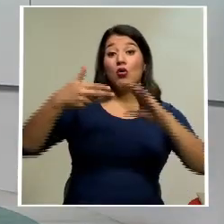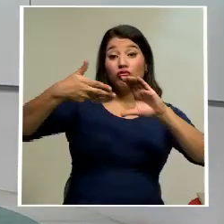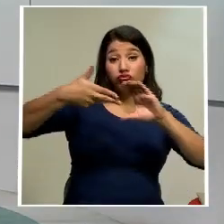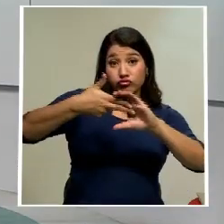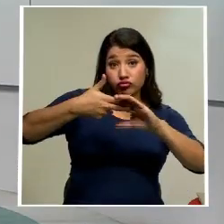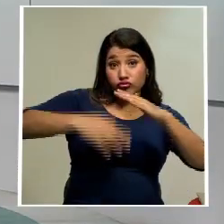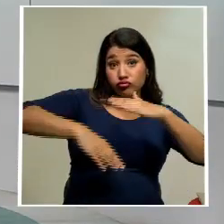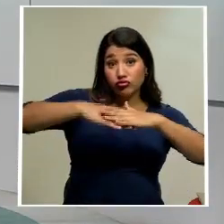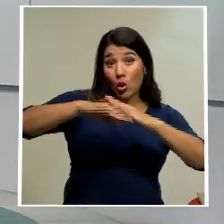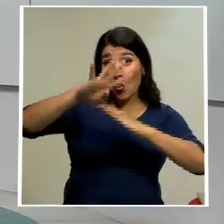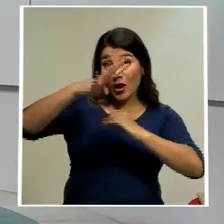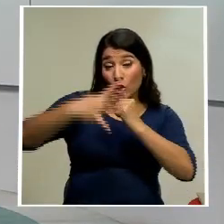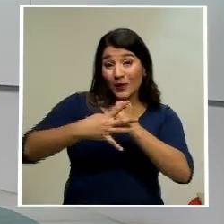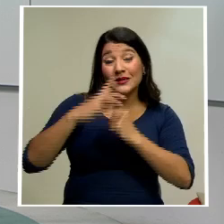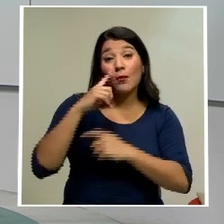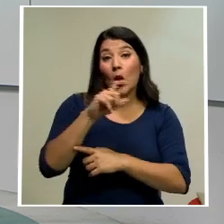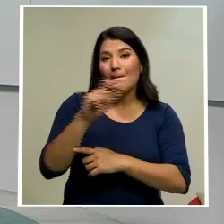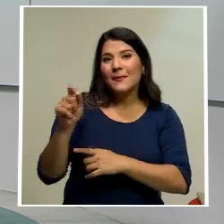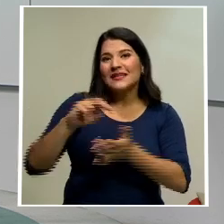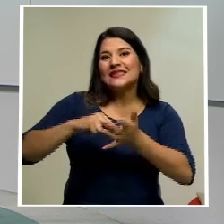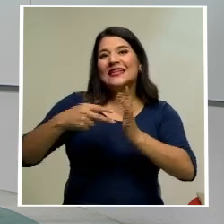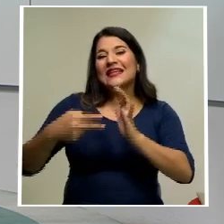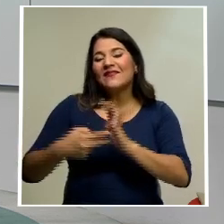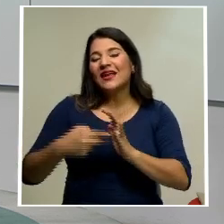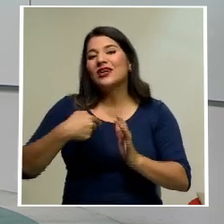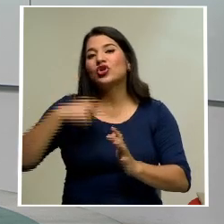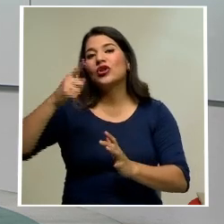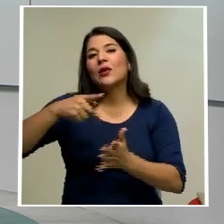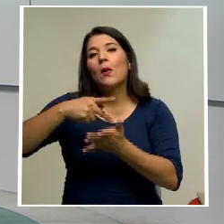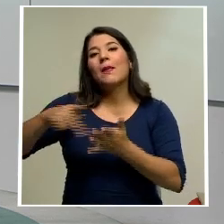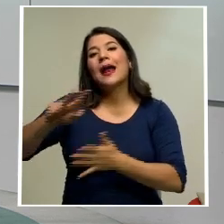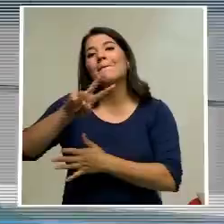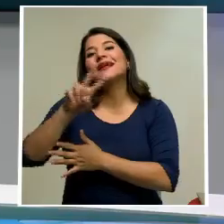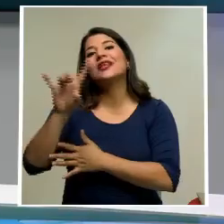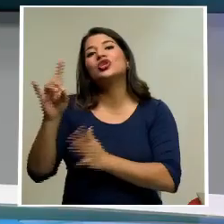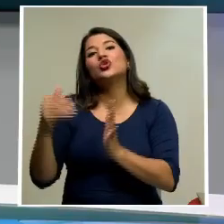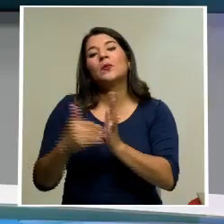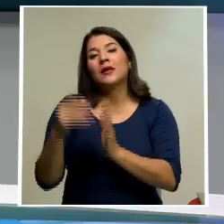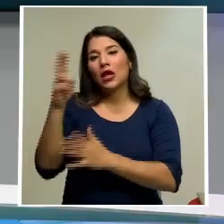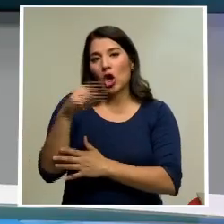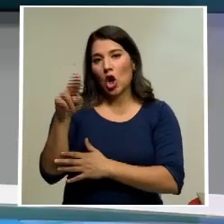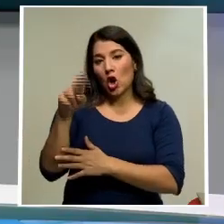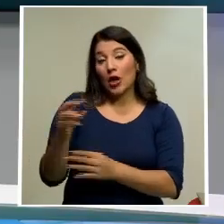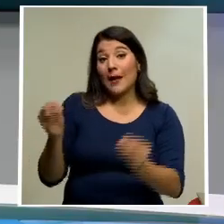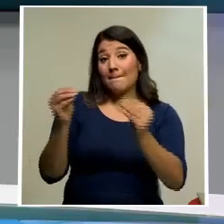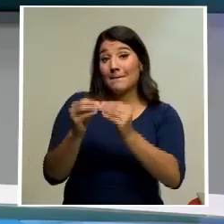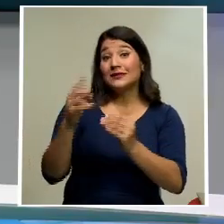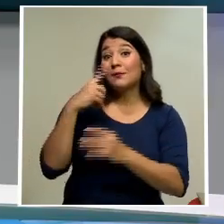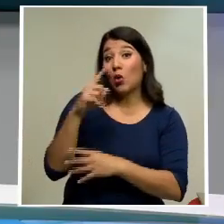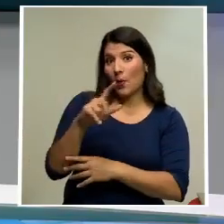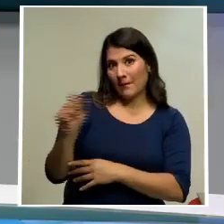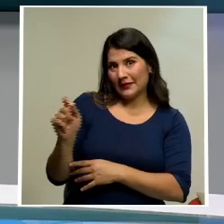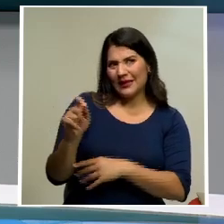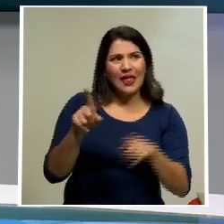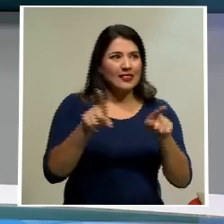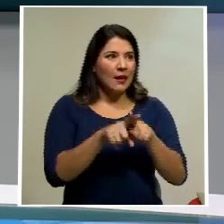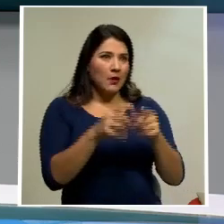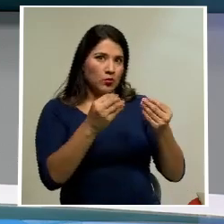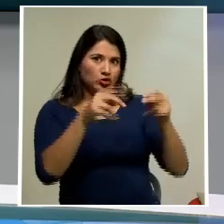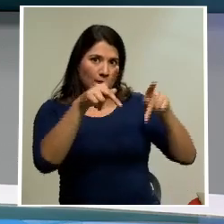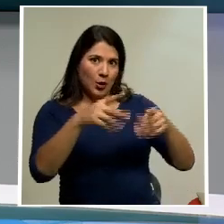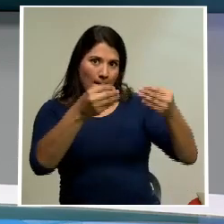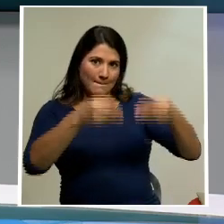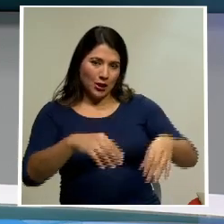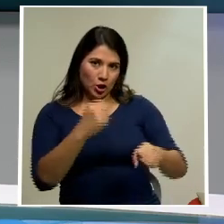pagar en este momento, a diferencia de diciembre, y es una cantidad bastante grande. Ana Marta, también tomando en cuenta que mucha gente se quedó sin empleo